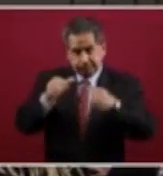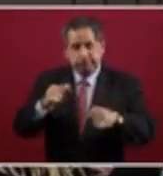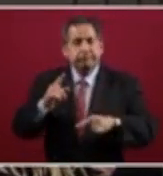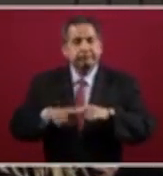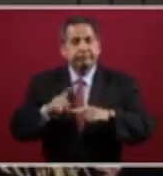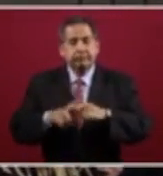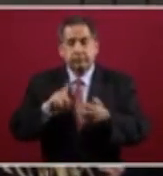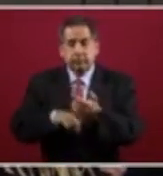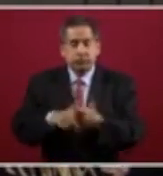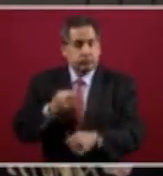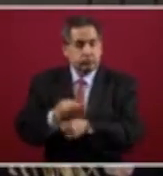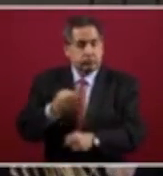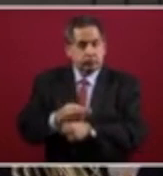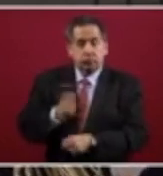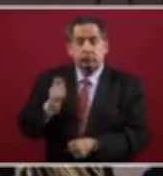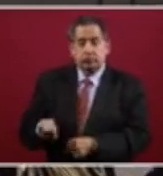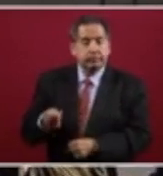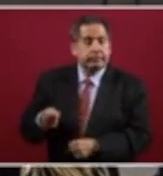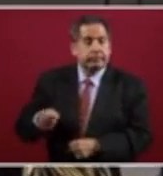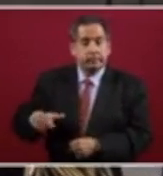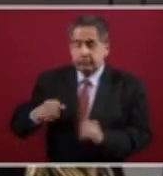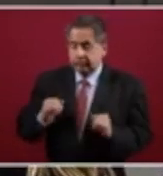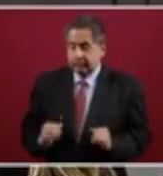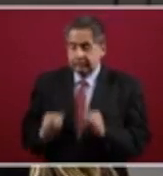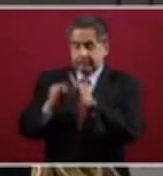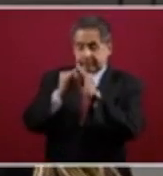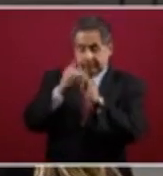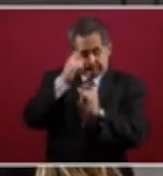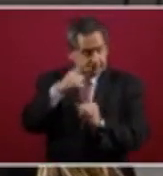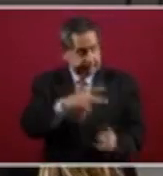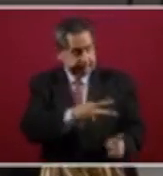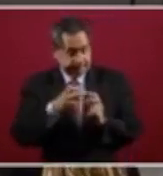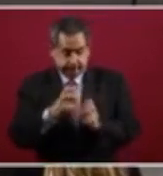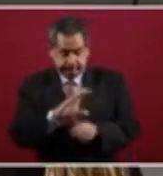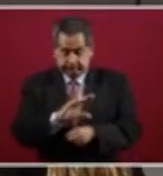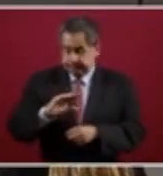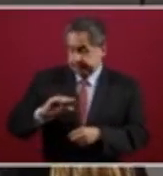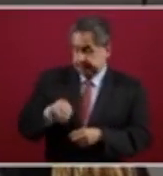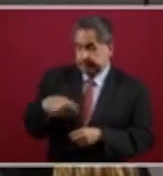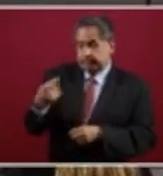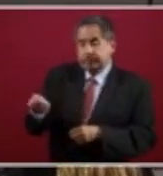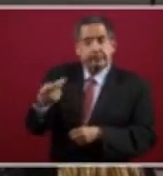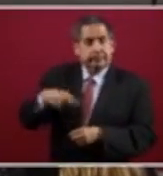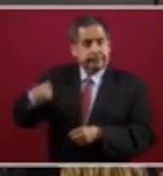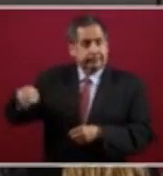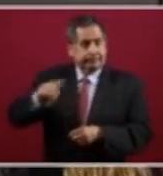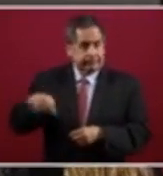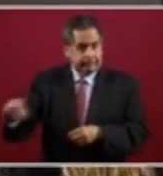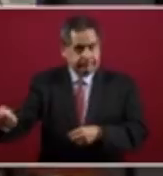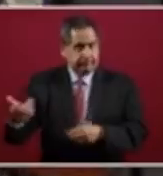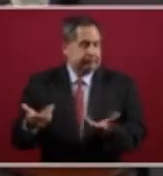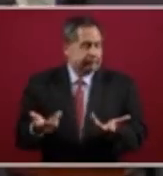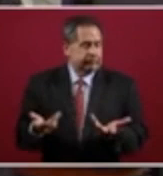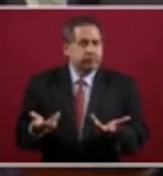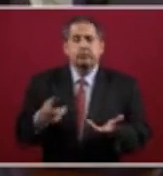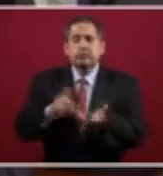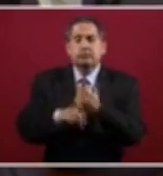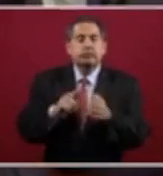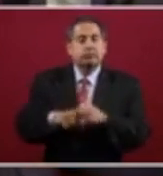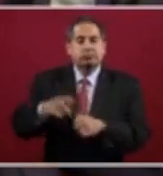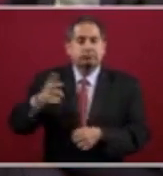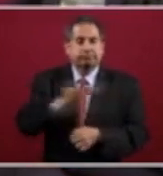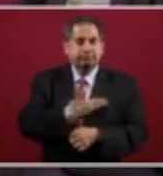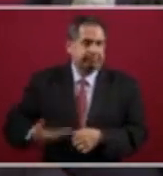resultados que ha estado hasta este momento el Instituto para devolverle al pueblo lo robado. Como ustedes saben, y por instrucción puntual del señor presidente,